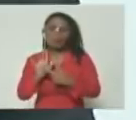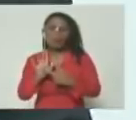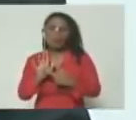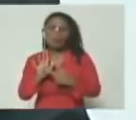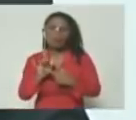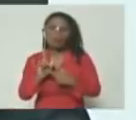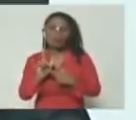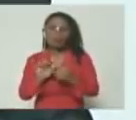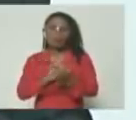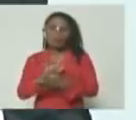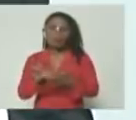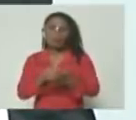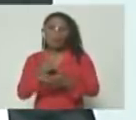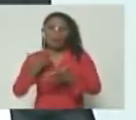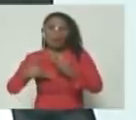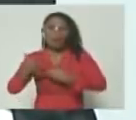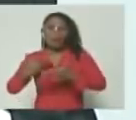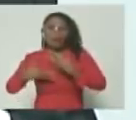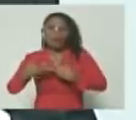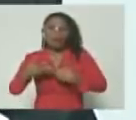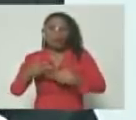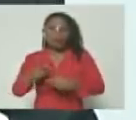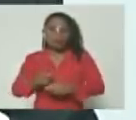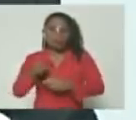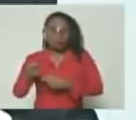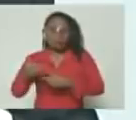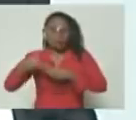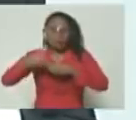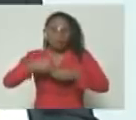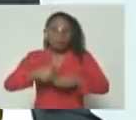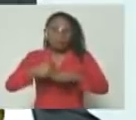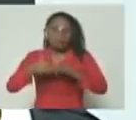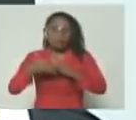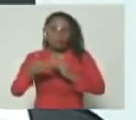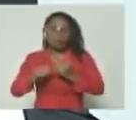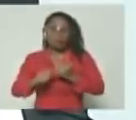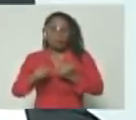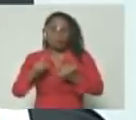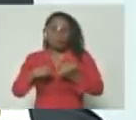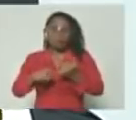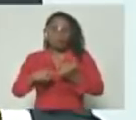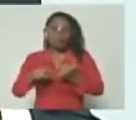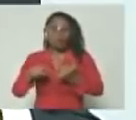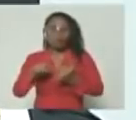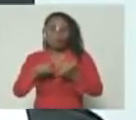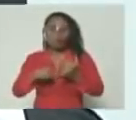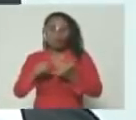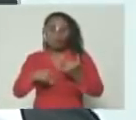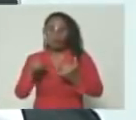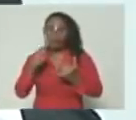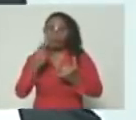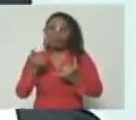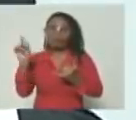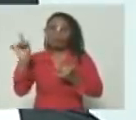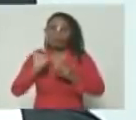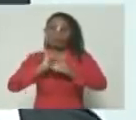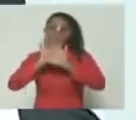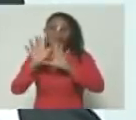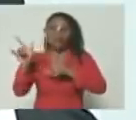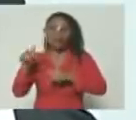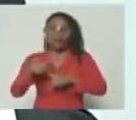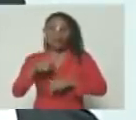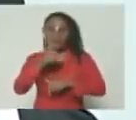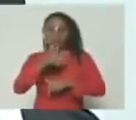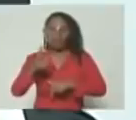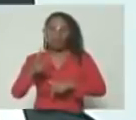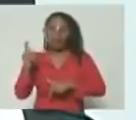crisis en el servicio del suministro del combustible, gasolina y gasoil. Y no lo vamos a decir que es el clamor de la gente en la calle